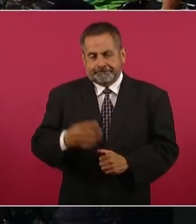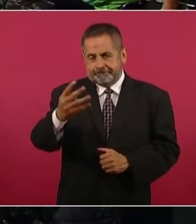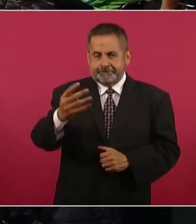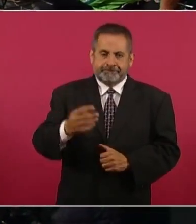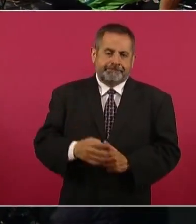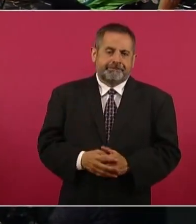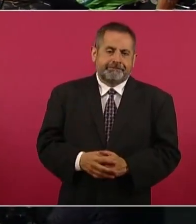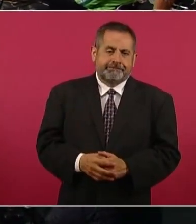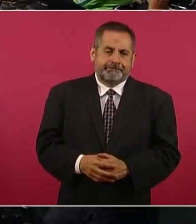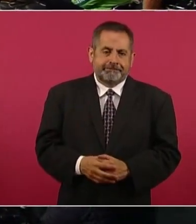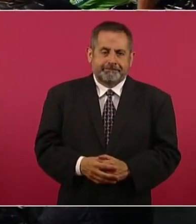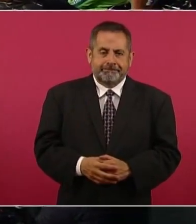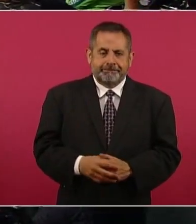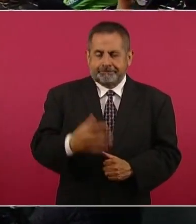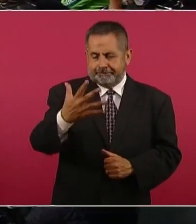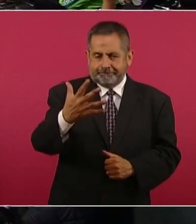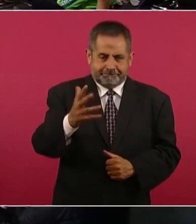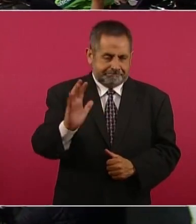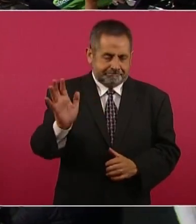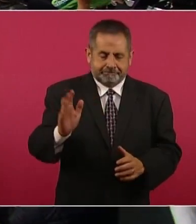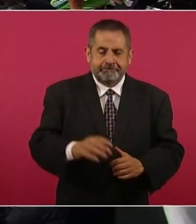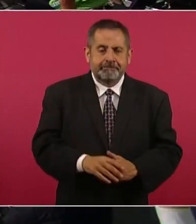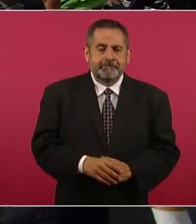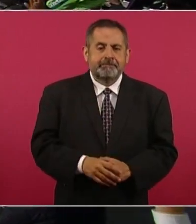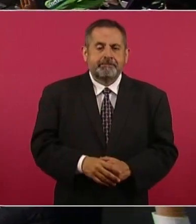3, 4, quedamos 5.